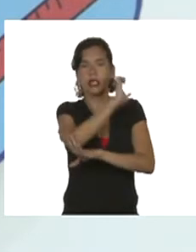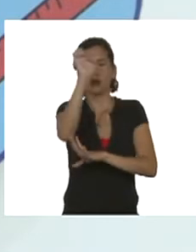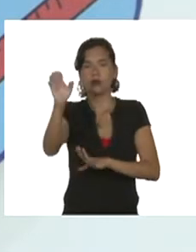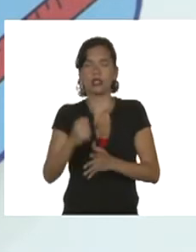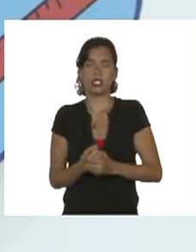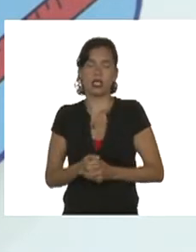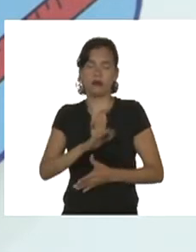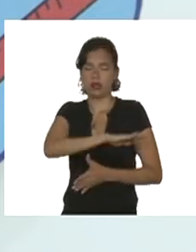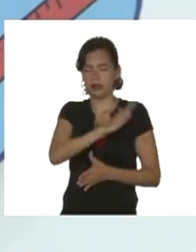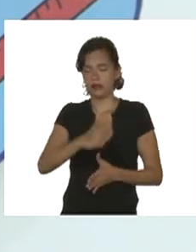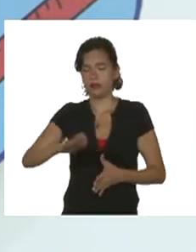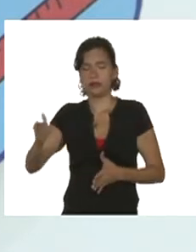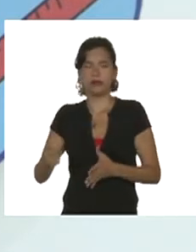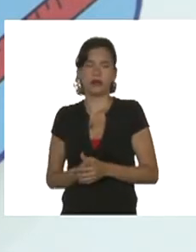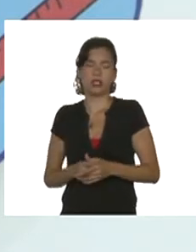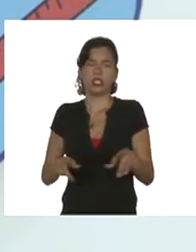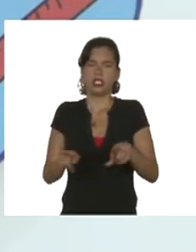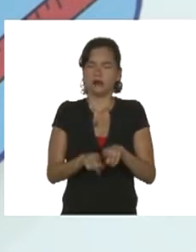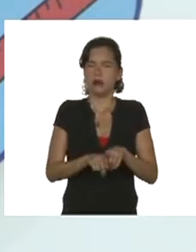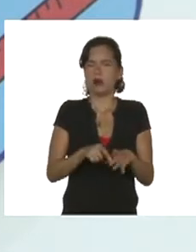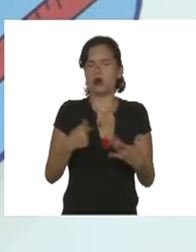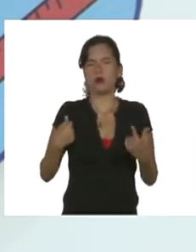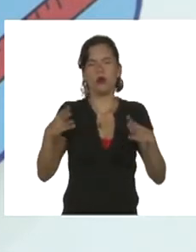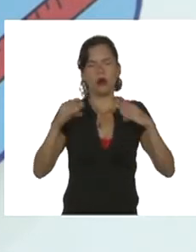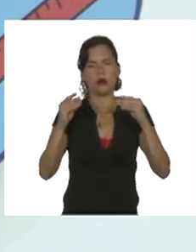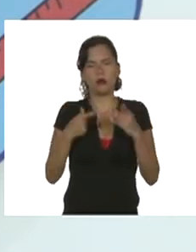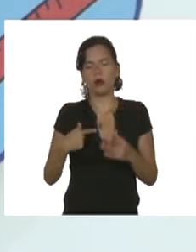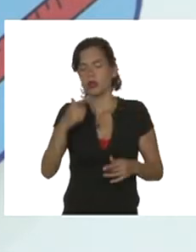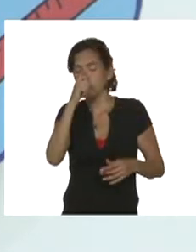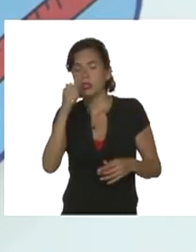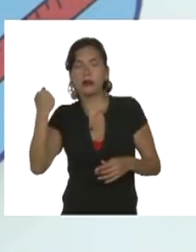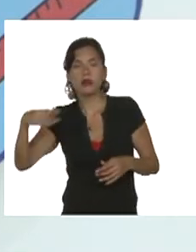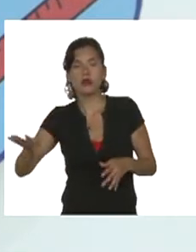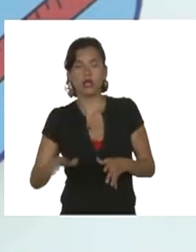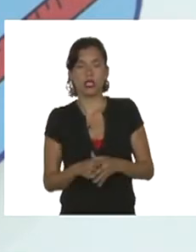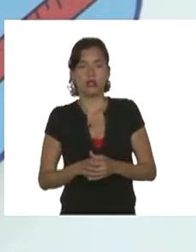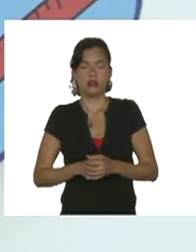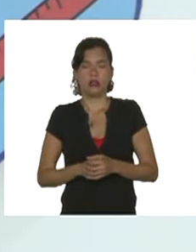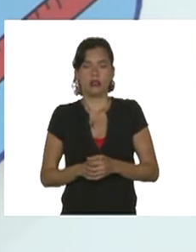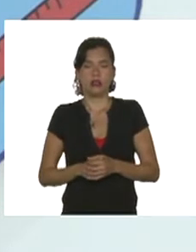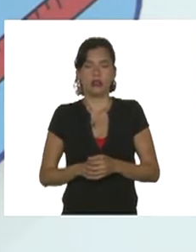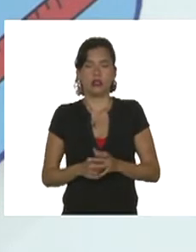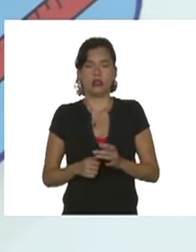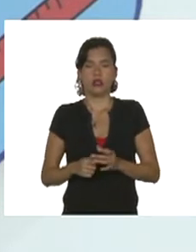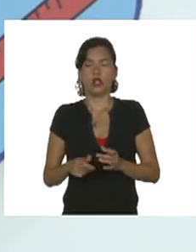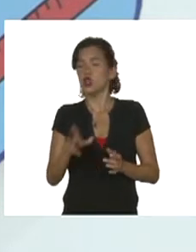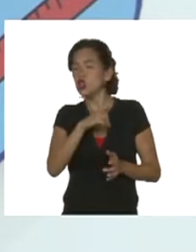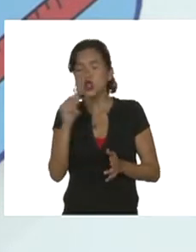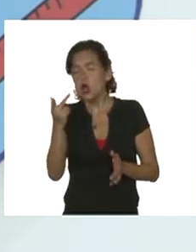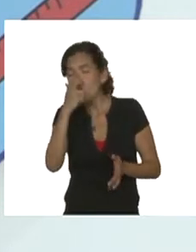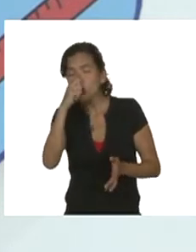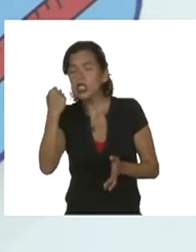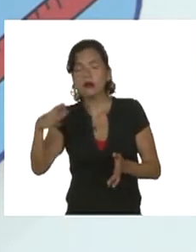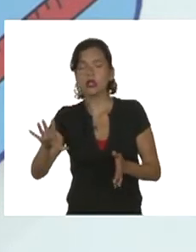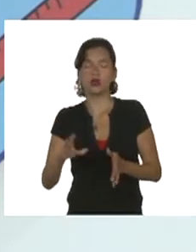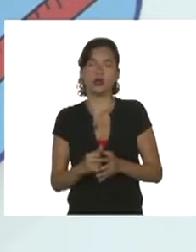ecosistema acuático. Y así como hablamos de no arrojar basura, no es evitar, es no arrojar basura a las playas, a los